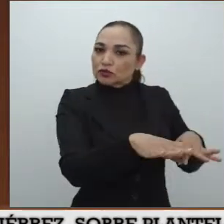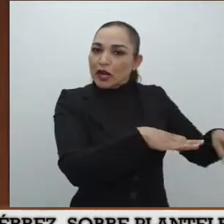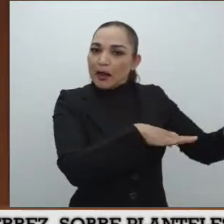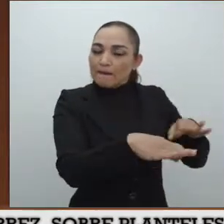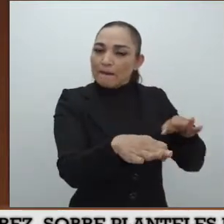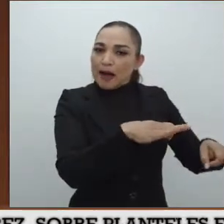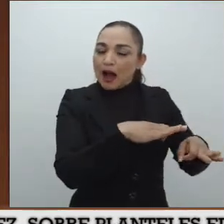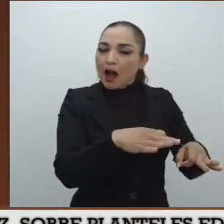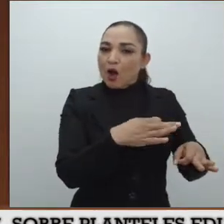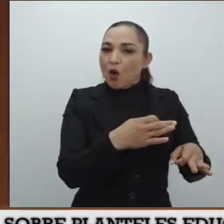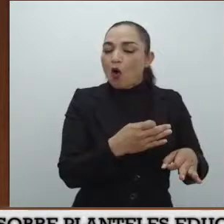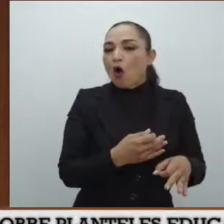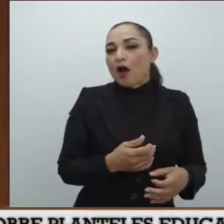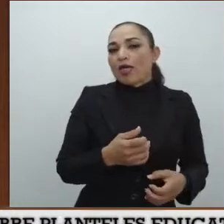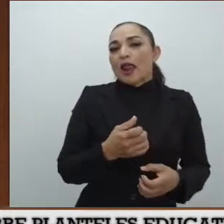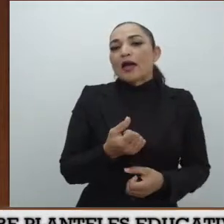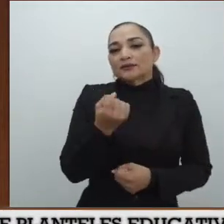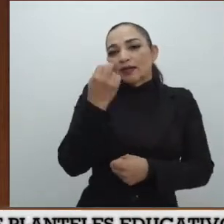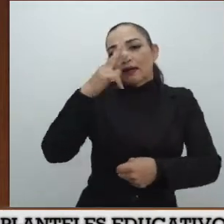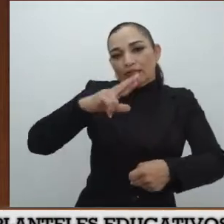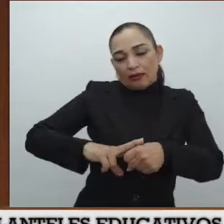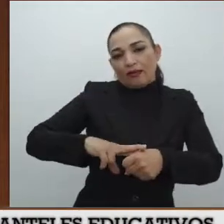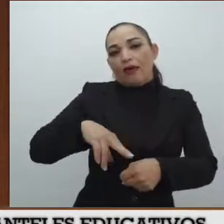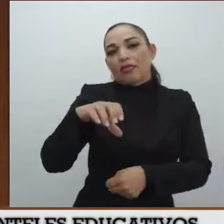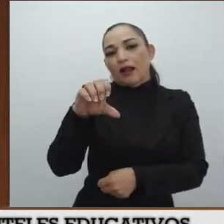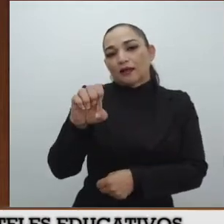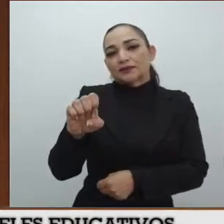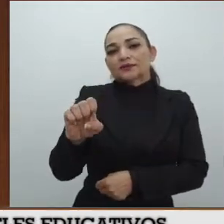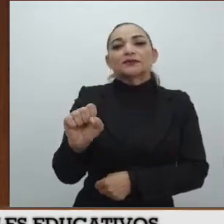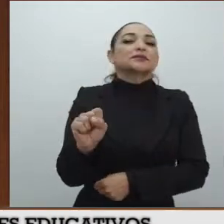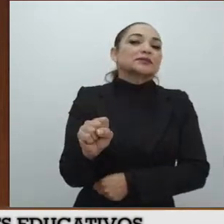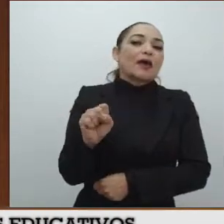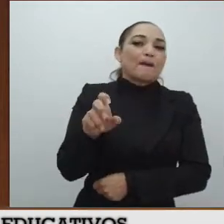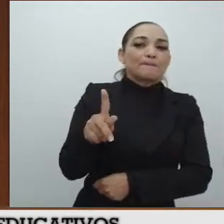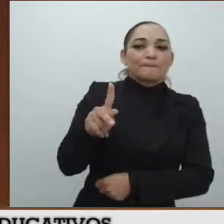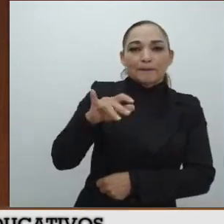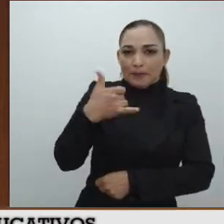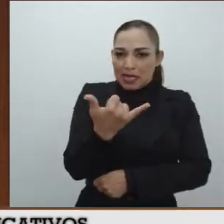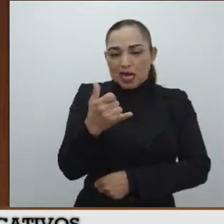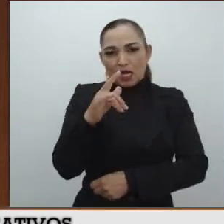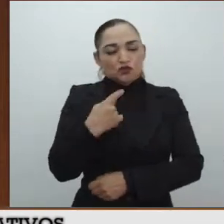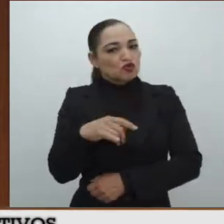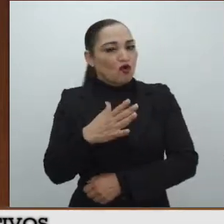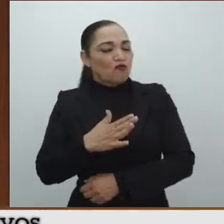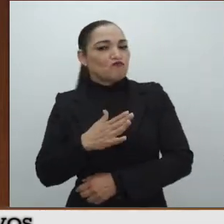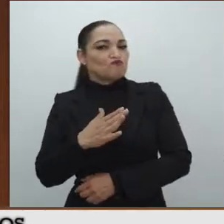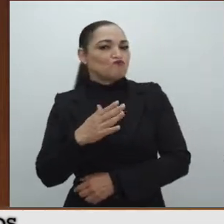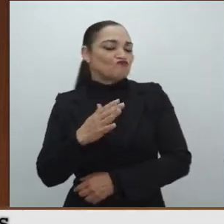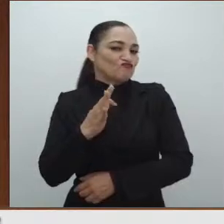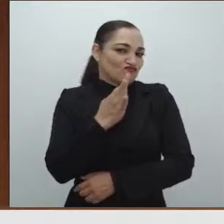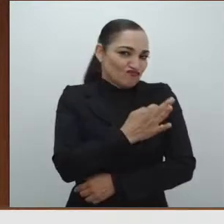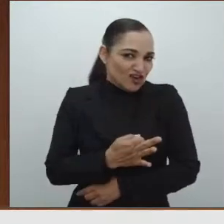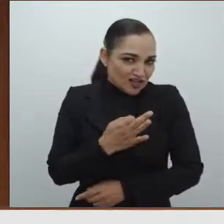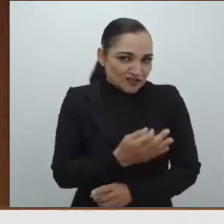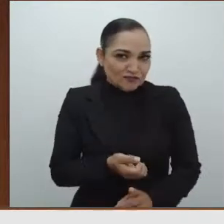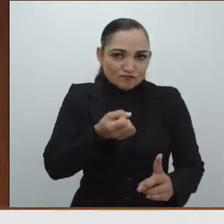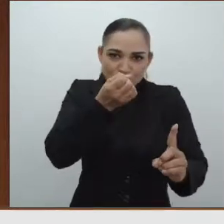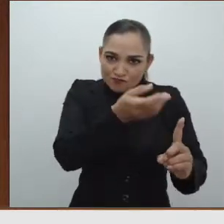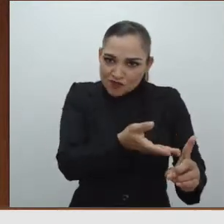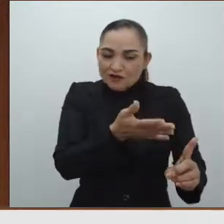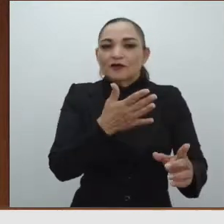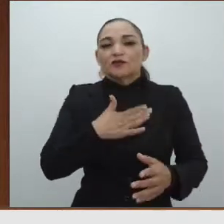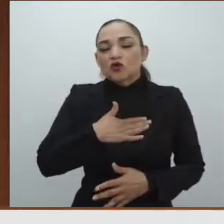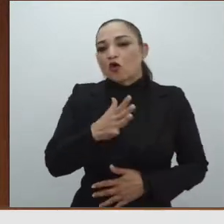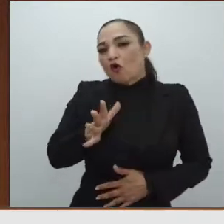y Cultura del estado de Sinaloa. Se los reconozco y los felicito. Y es un honor para mí, un